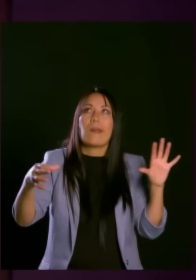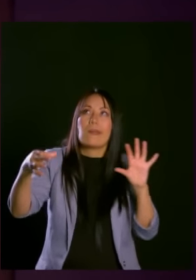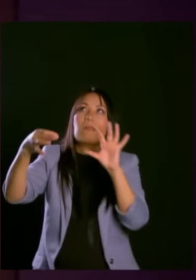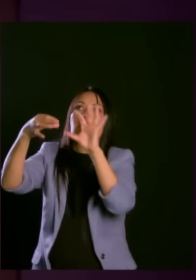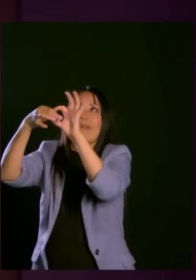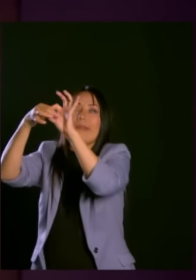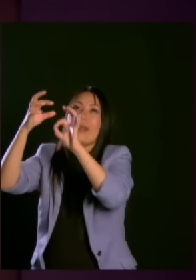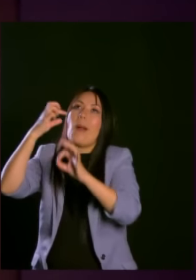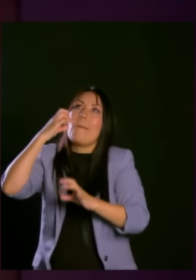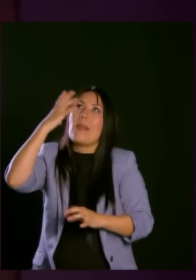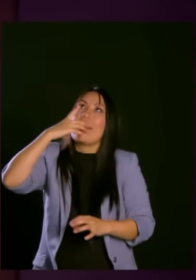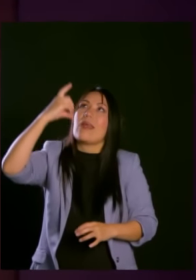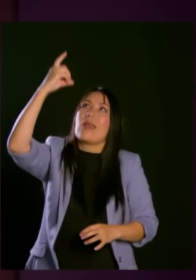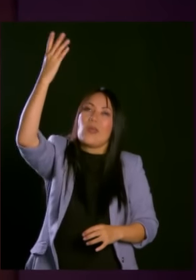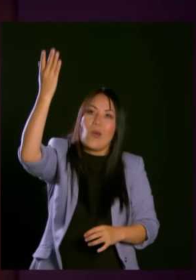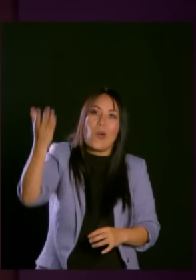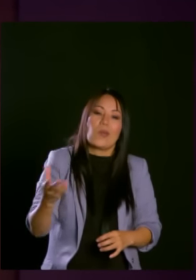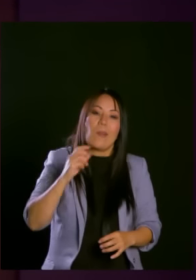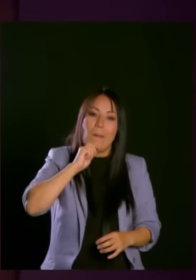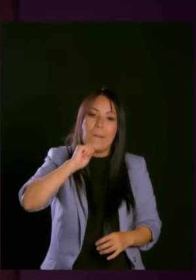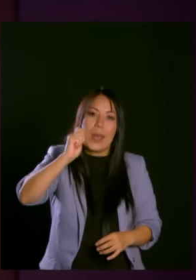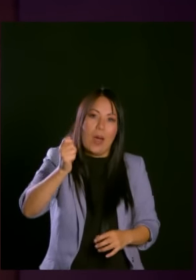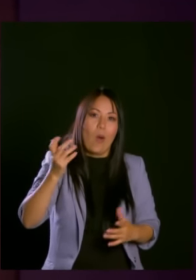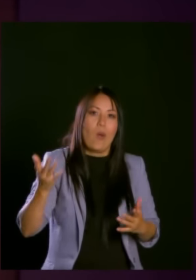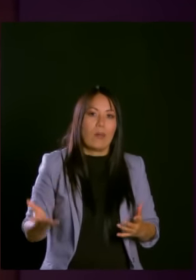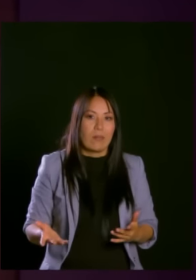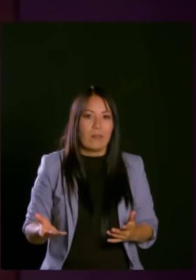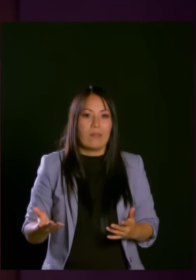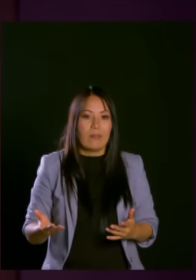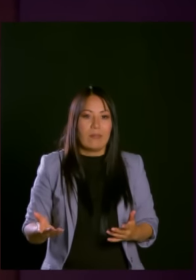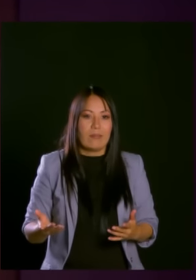Es que es de la simple lógica, pues, ¿verdad?